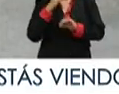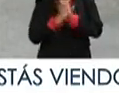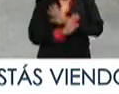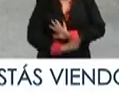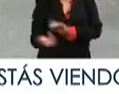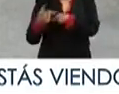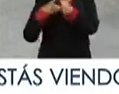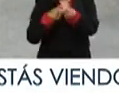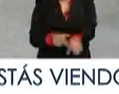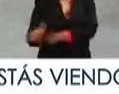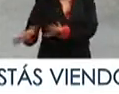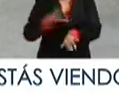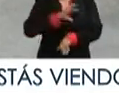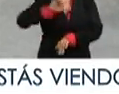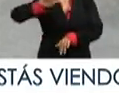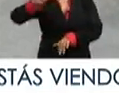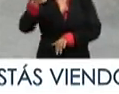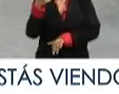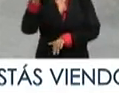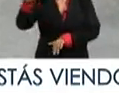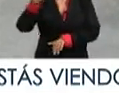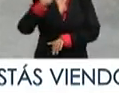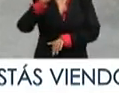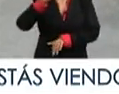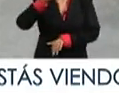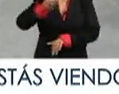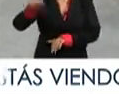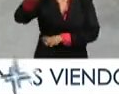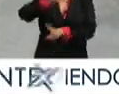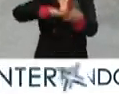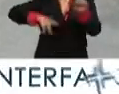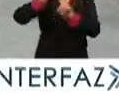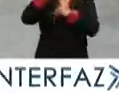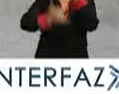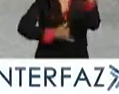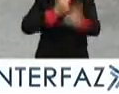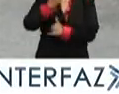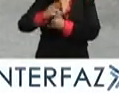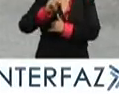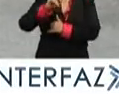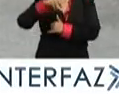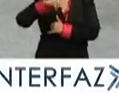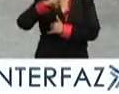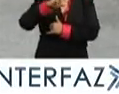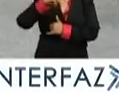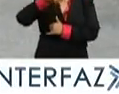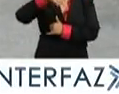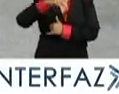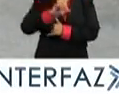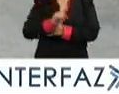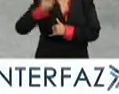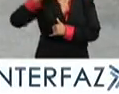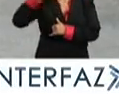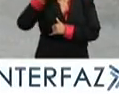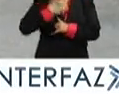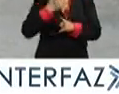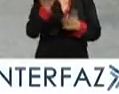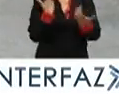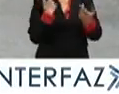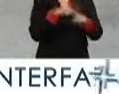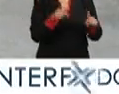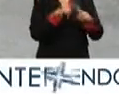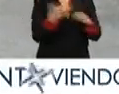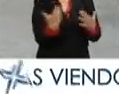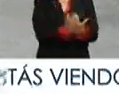Jorge. También comentarte que hay otros eventos en torno a estos Juegos Panamericanos Universitarios. El medallista,